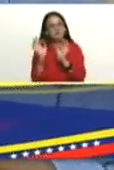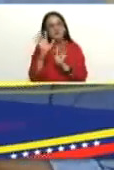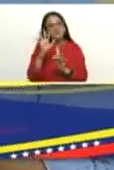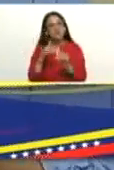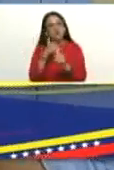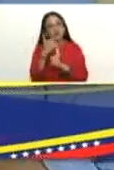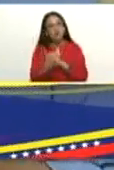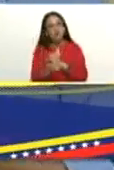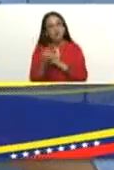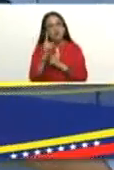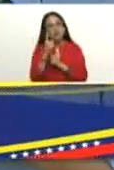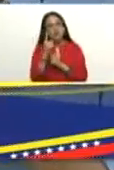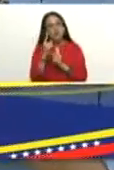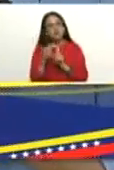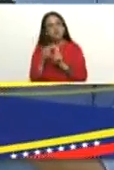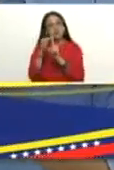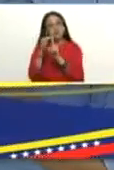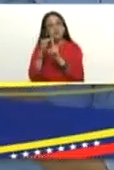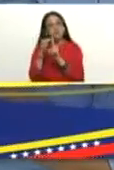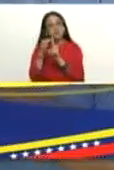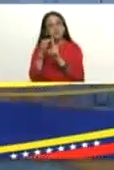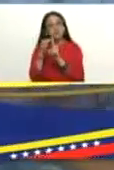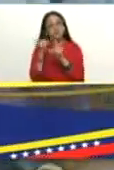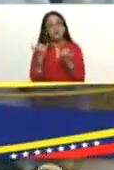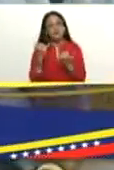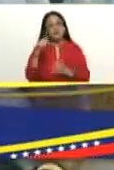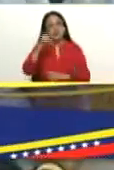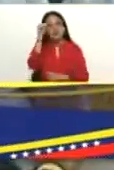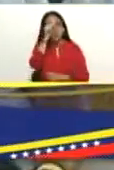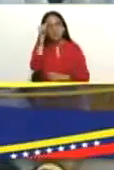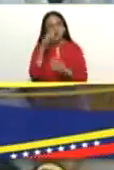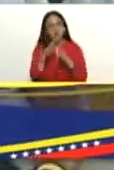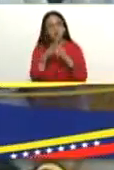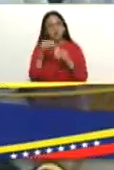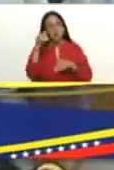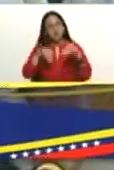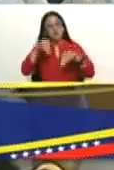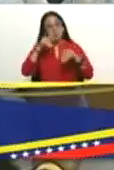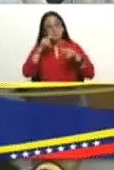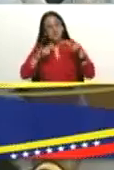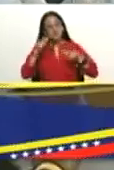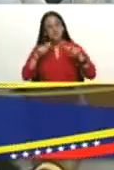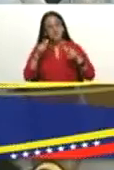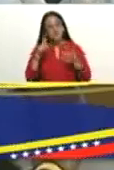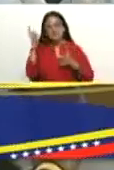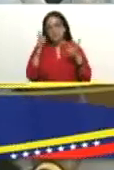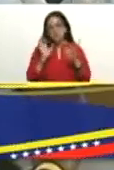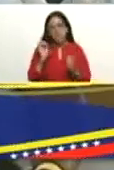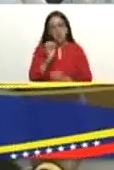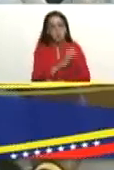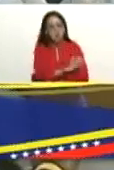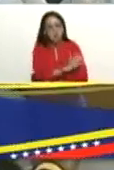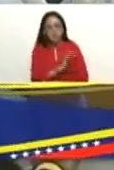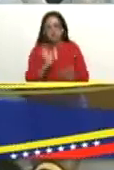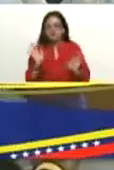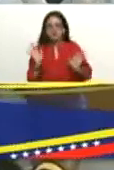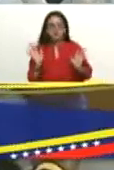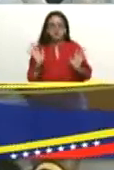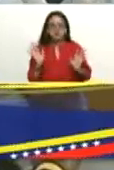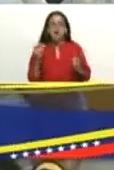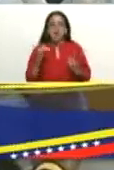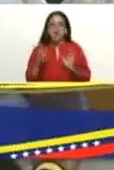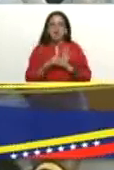5 proyectos, uno por prioridad, y este domingo todos los electores, todos. Sea usted chavista, opositor, ni le gusta, no le gusta política, usted